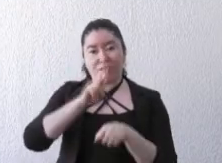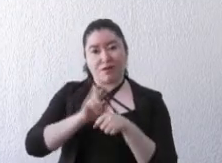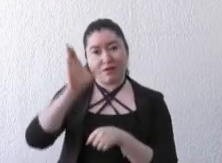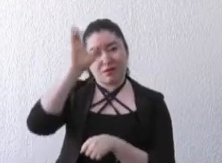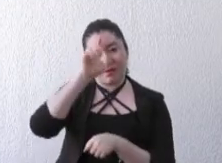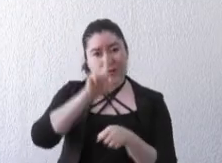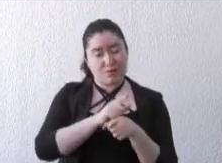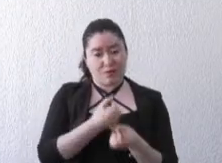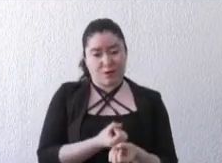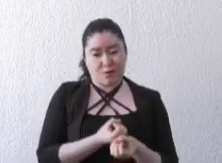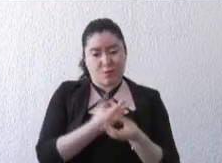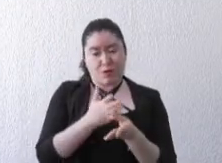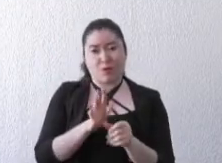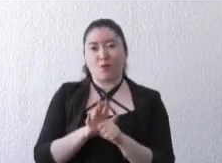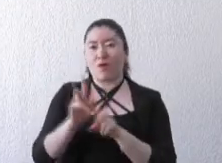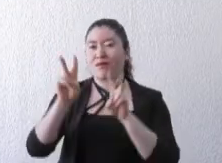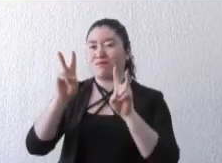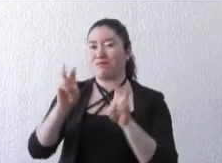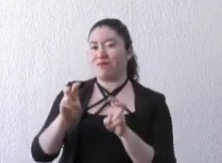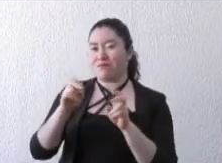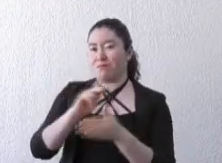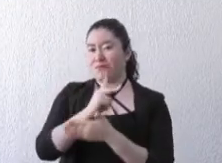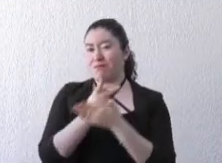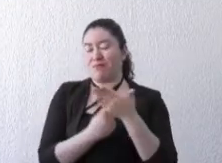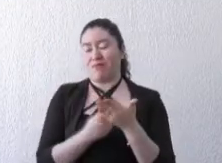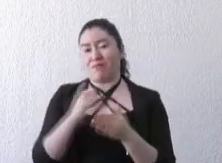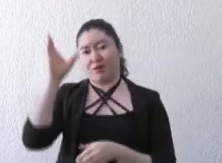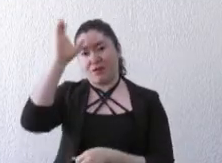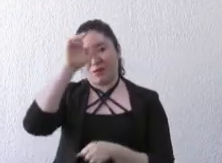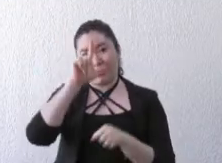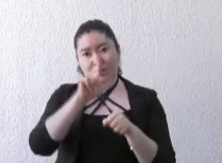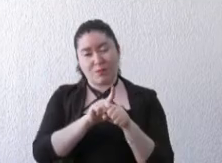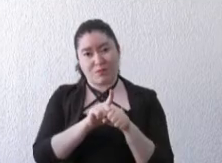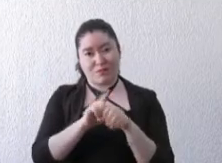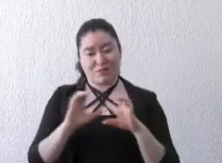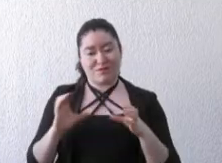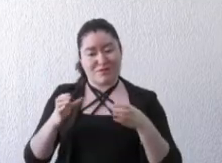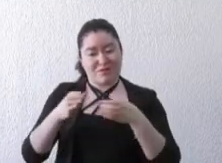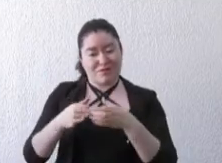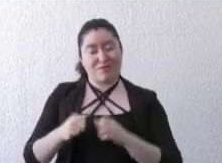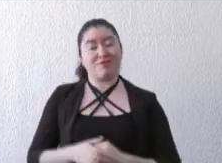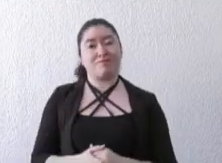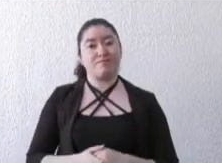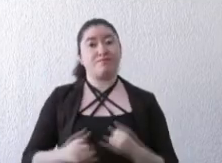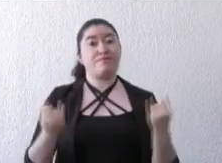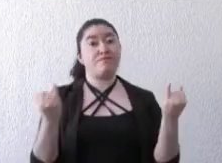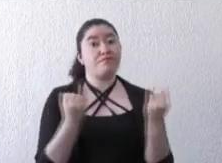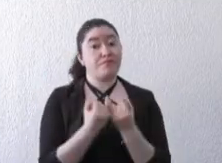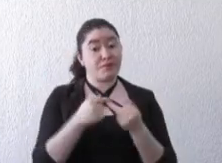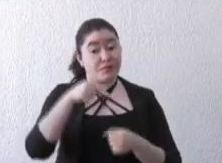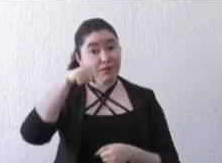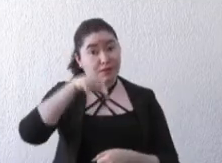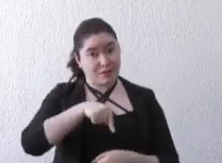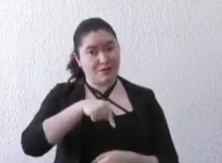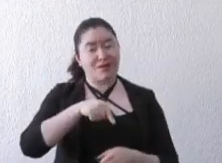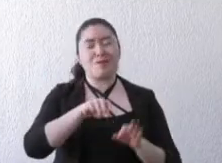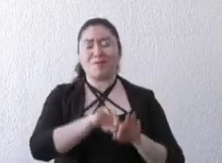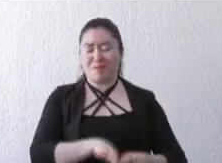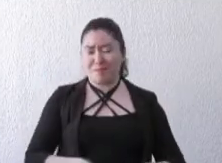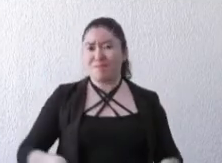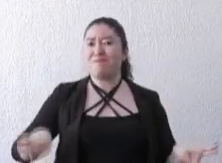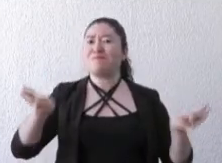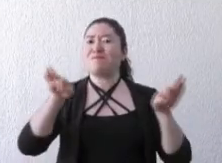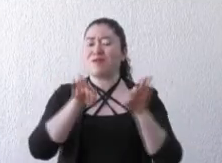programa de Cultura Comunitaria. Además aquí, que esa es parte fundamental de la concepción de los faros, es